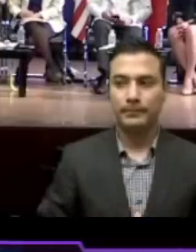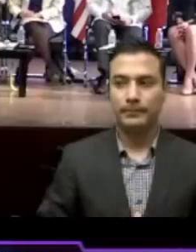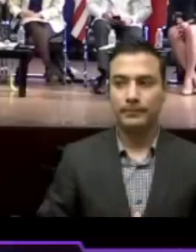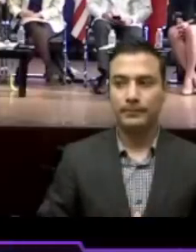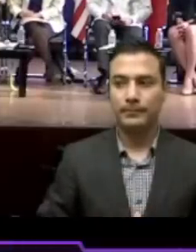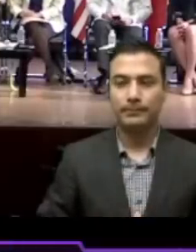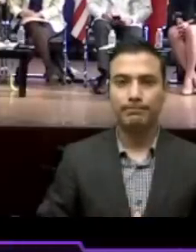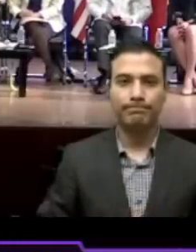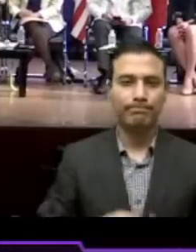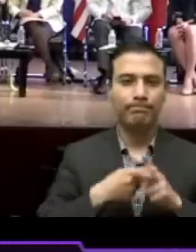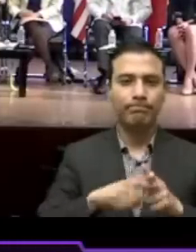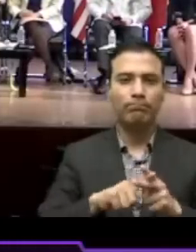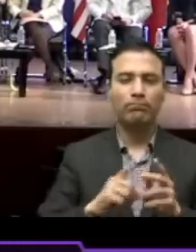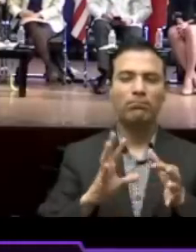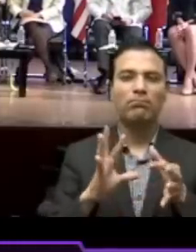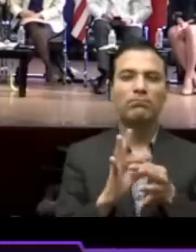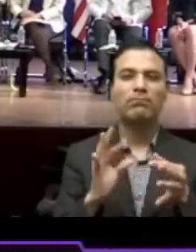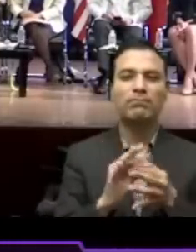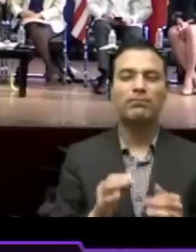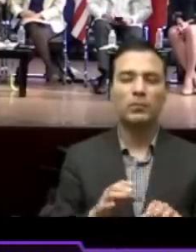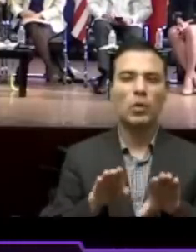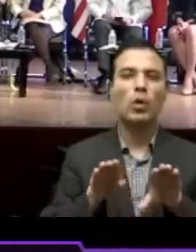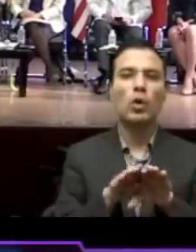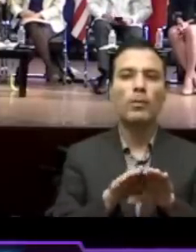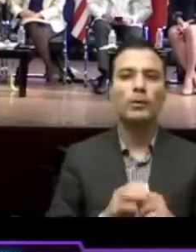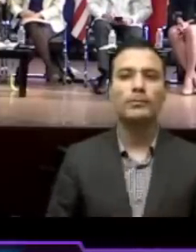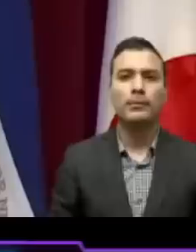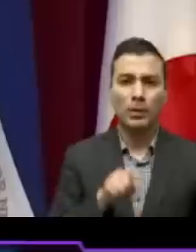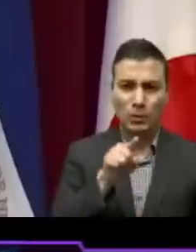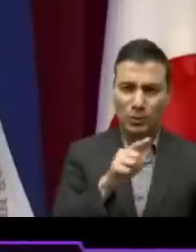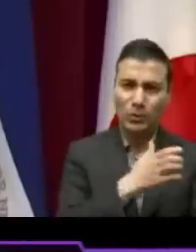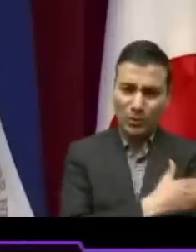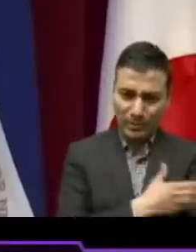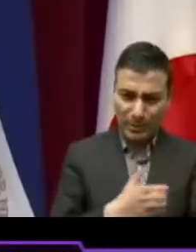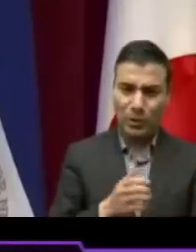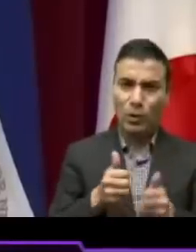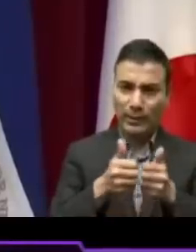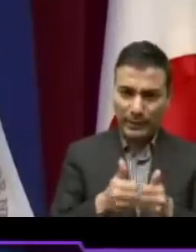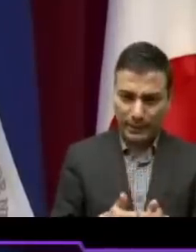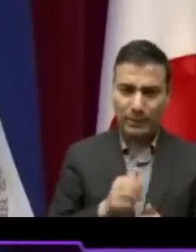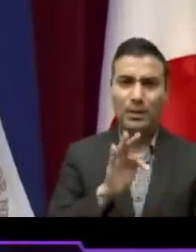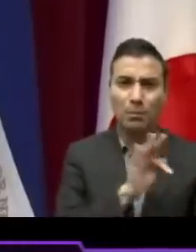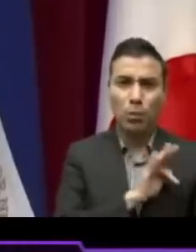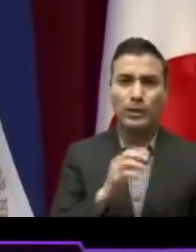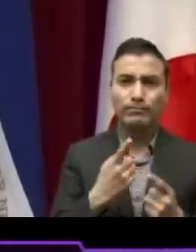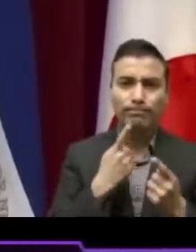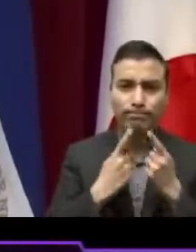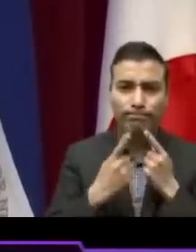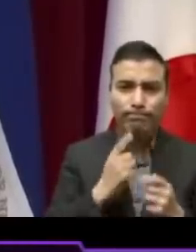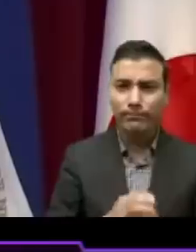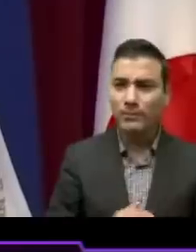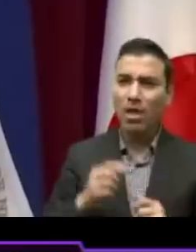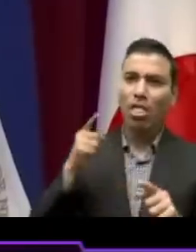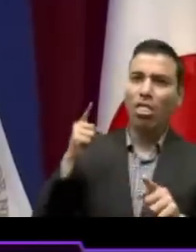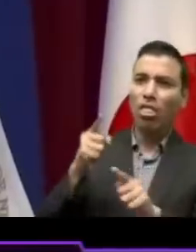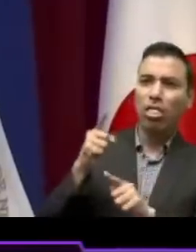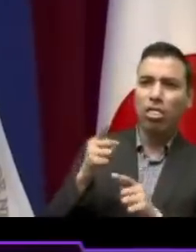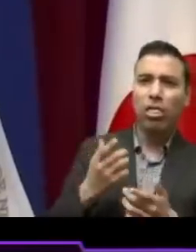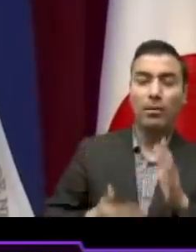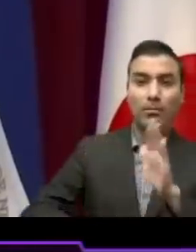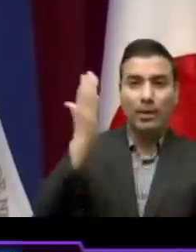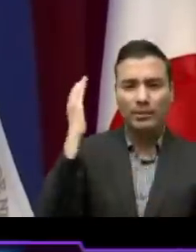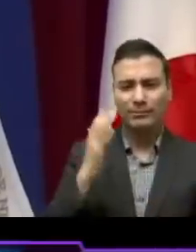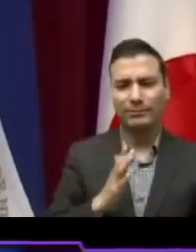Mi intervención pero Quédate compañero se trata de dialogar no nada más de insultar e irse muy bien